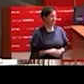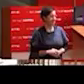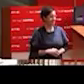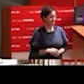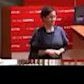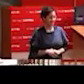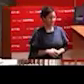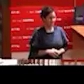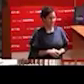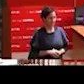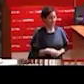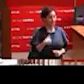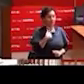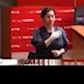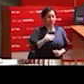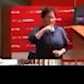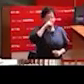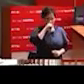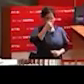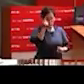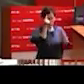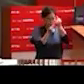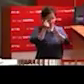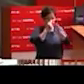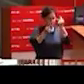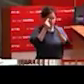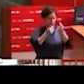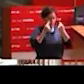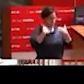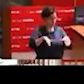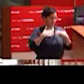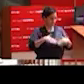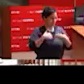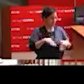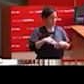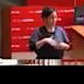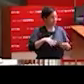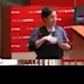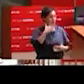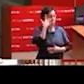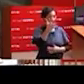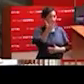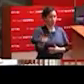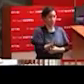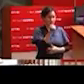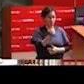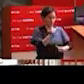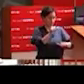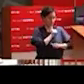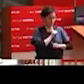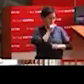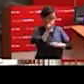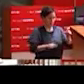queremos Quiero recordar un dato que es eh aplastante Y son 5 millones de parados en